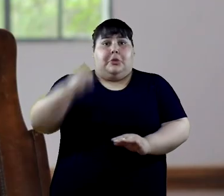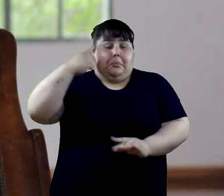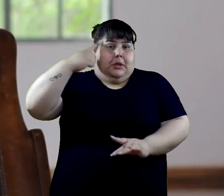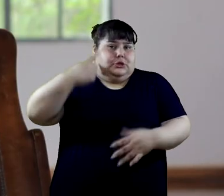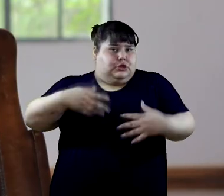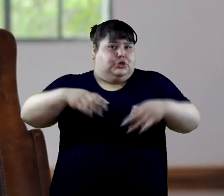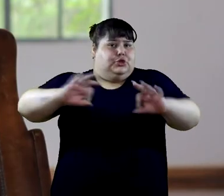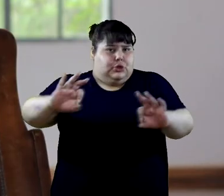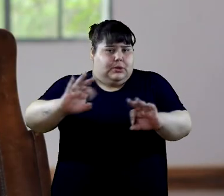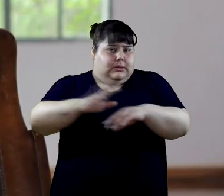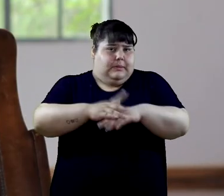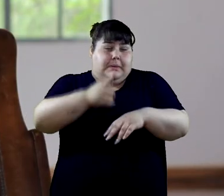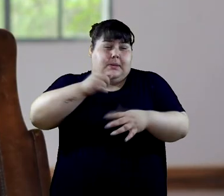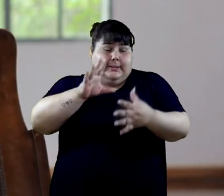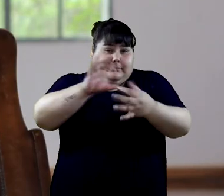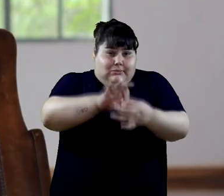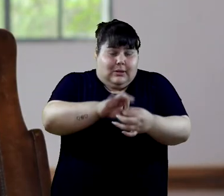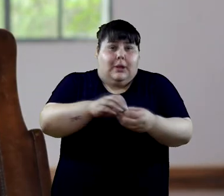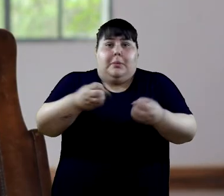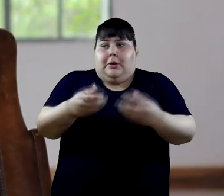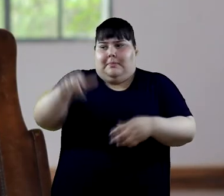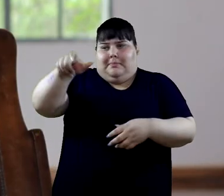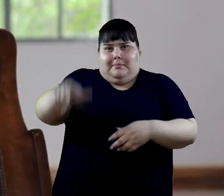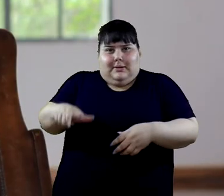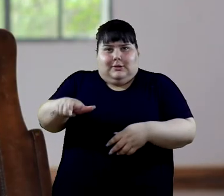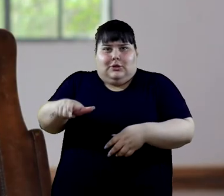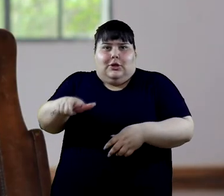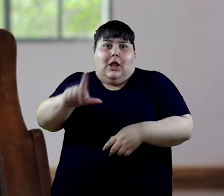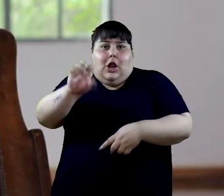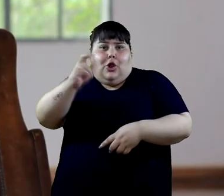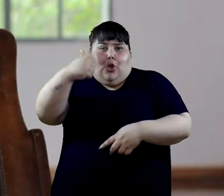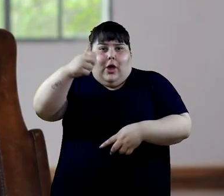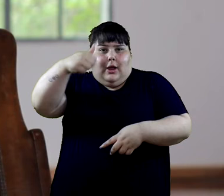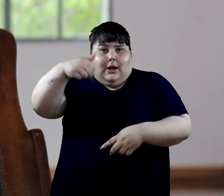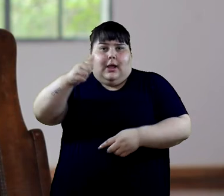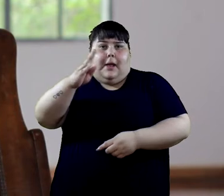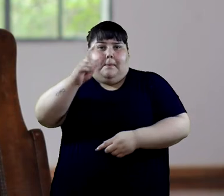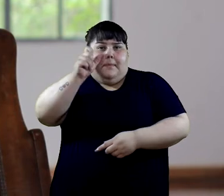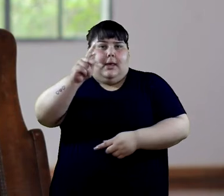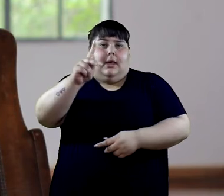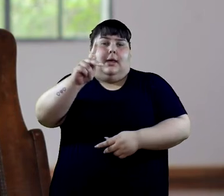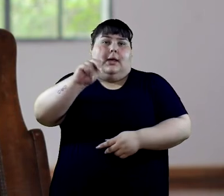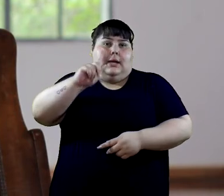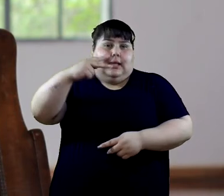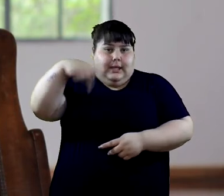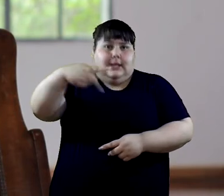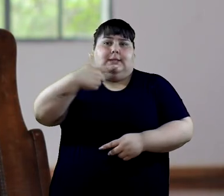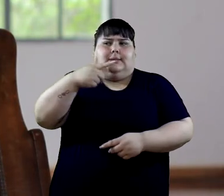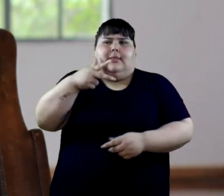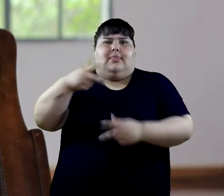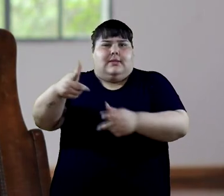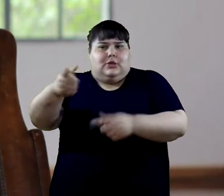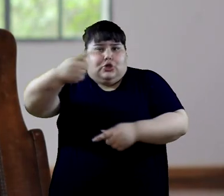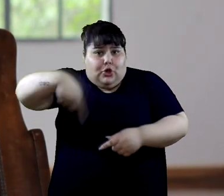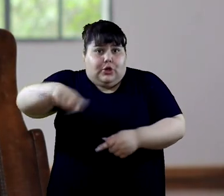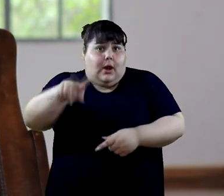soy una sobrevivienta, entonces tiene que ver con eso. Yo tengo, bueno, lo van a ver quien decía, nosotros somos travesti, con todo el